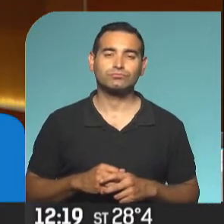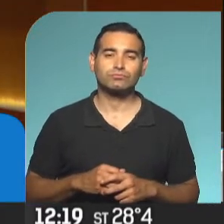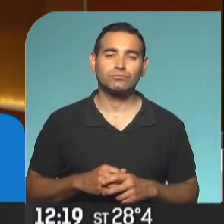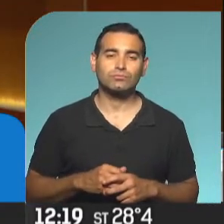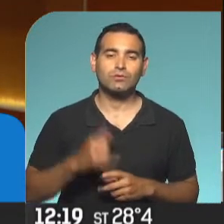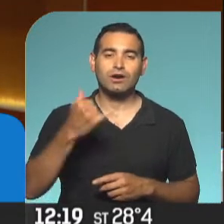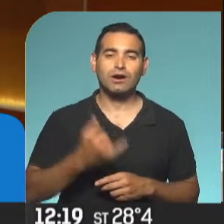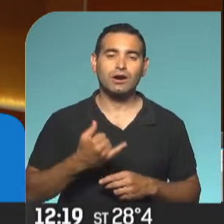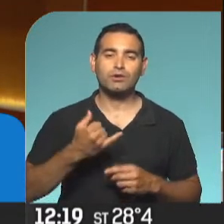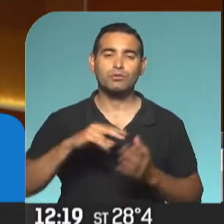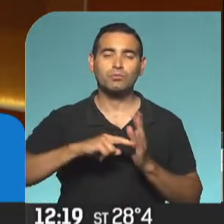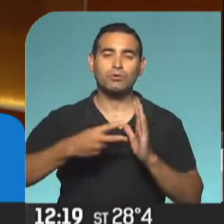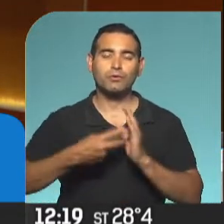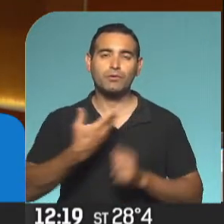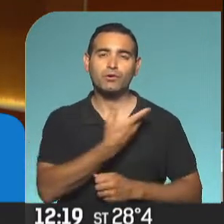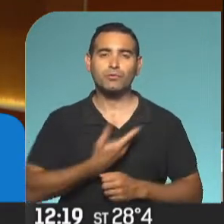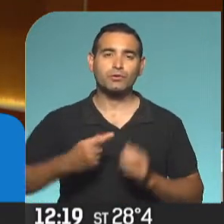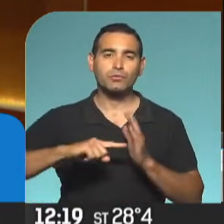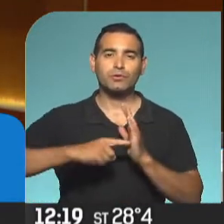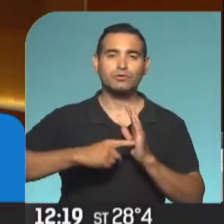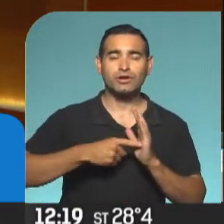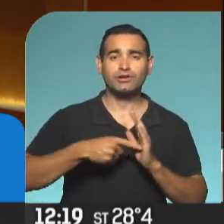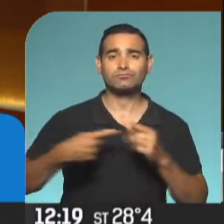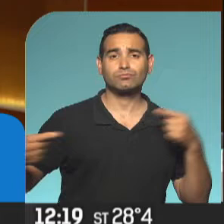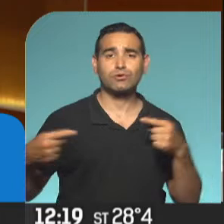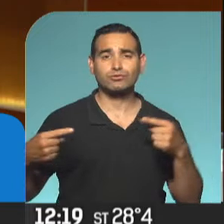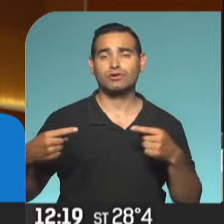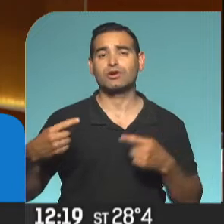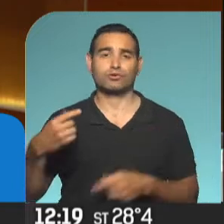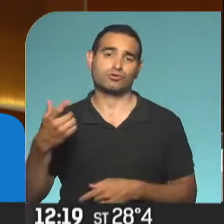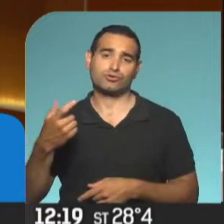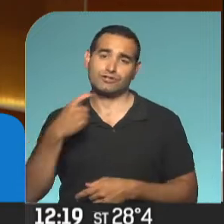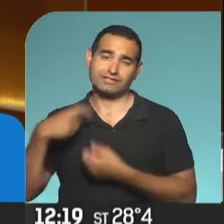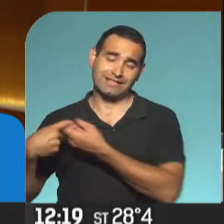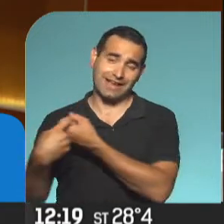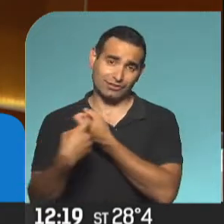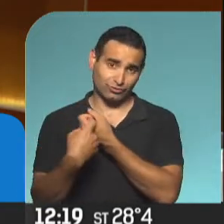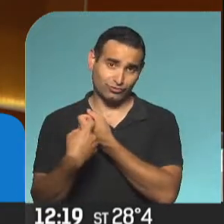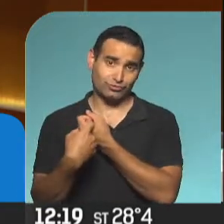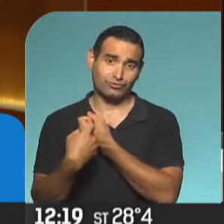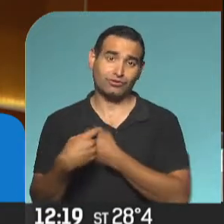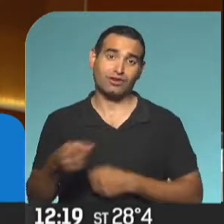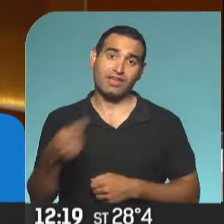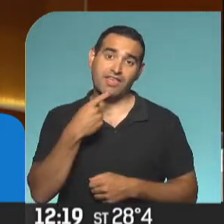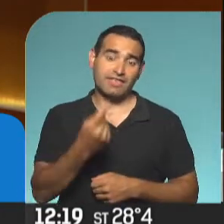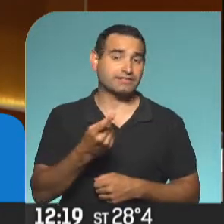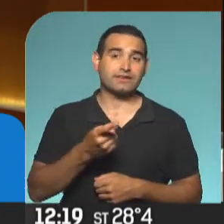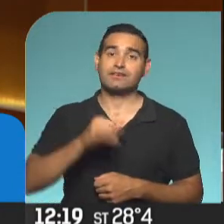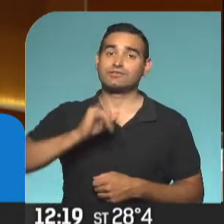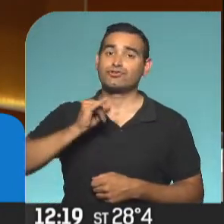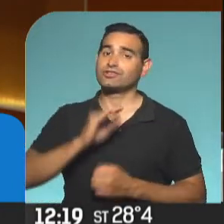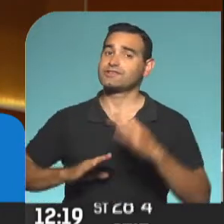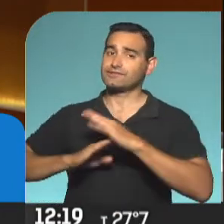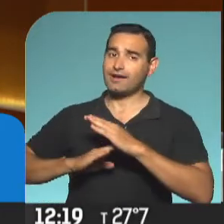conflicto permanente que enfrenta el gobierno de la ciudad, básicamente con los sindicatos, con UTE, con ADEMIS, que al declararlos de manera esencial